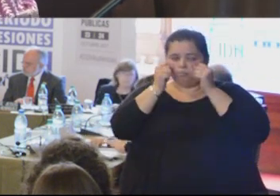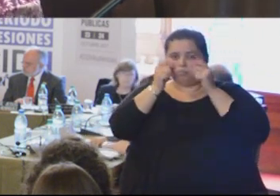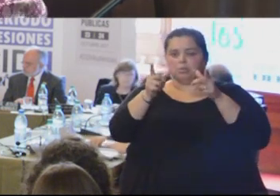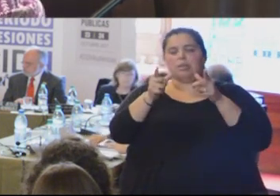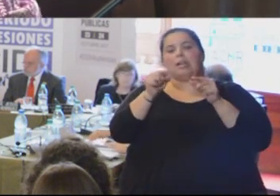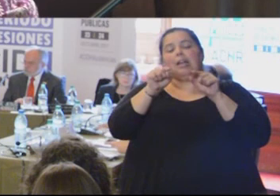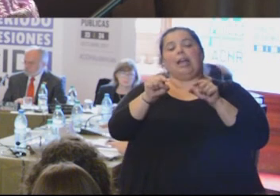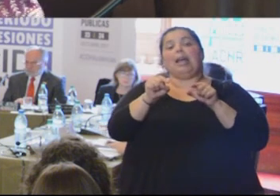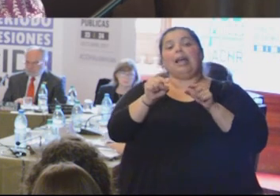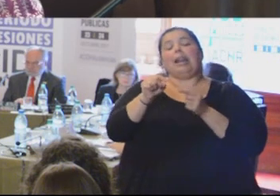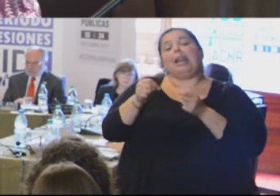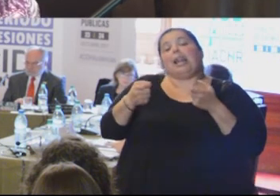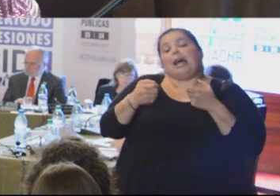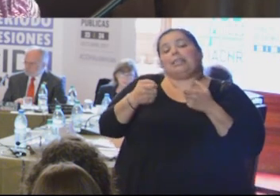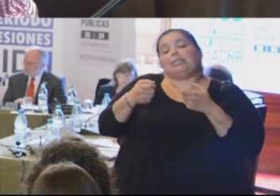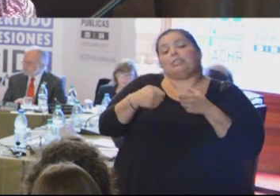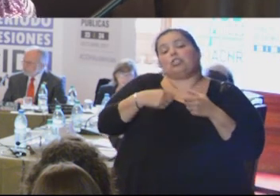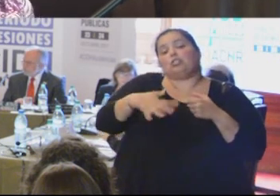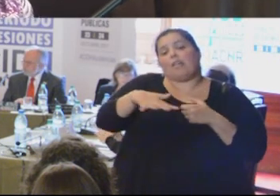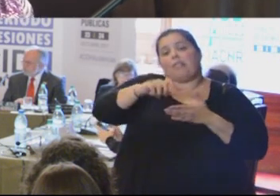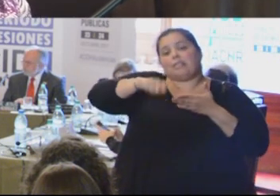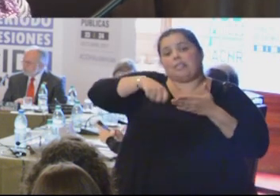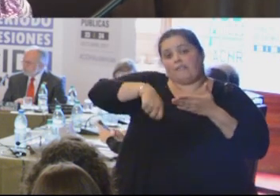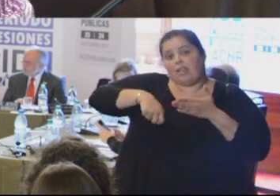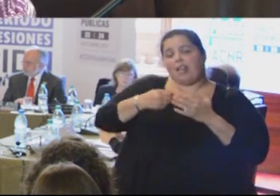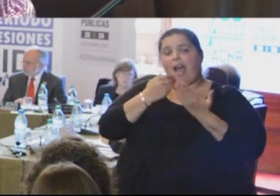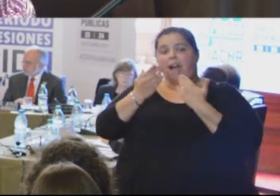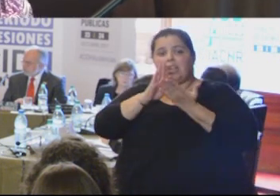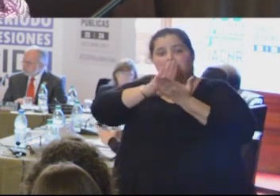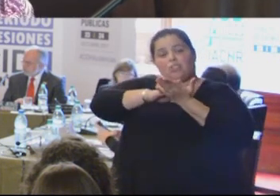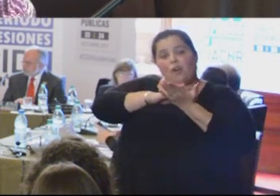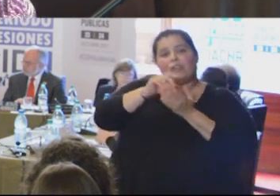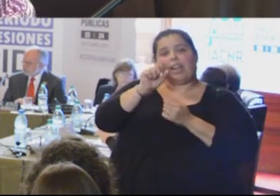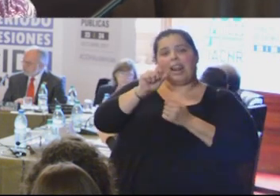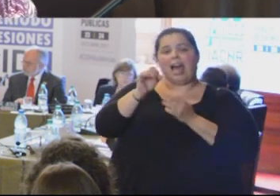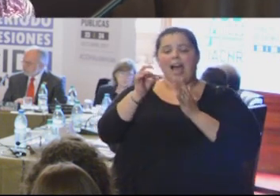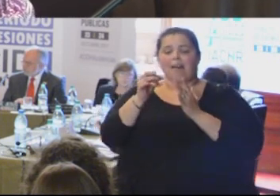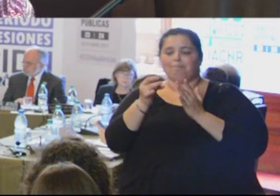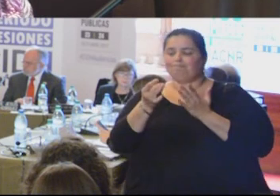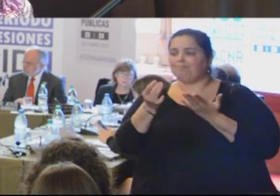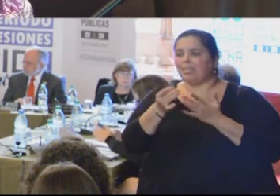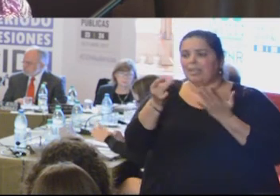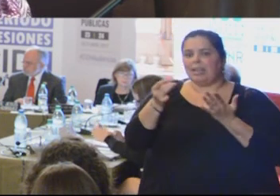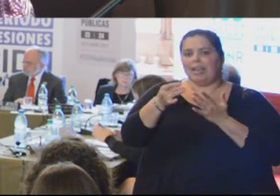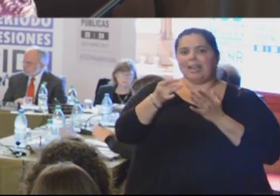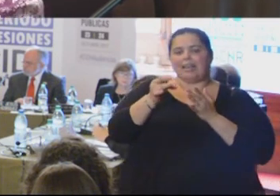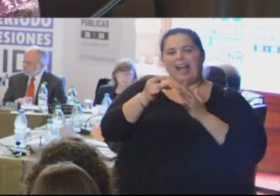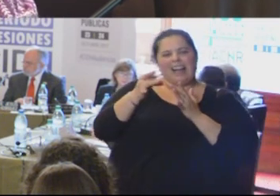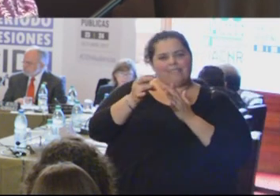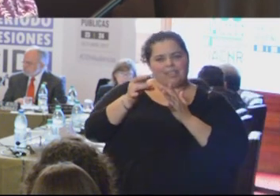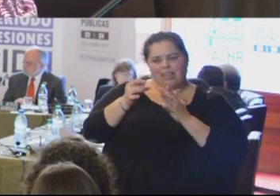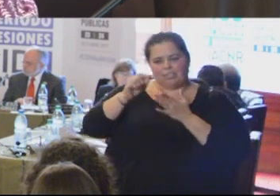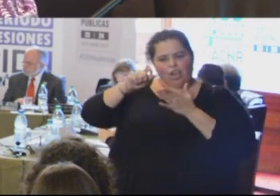sociedad civil habla de si la calificación de un tratamiento equitativo simétrico